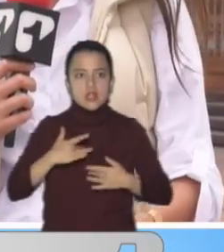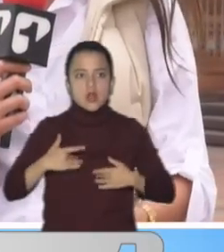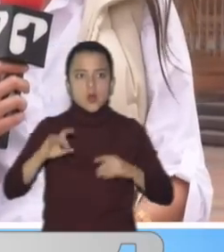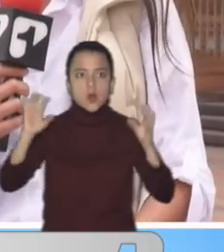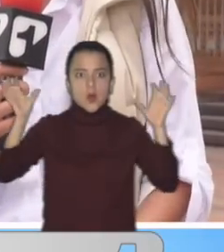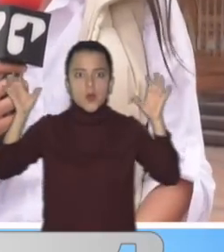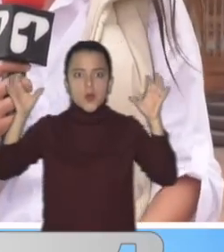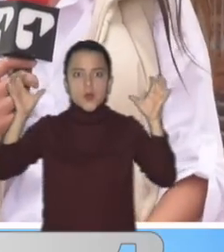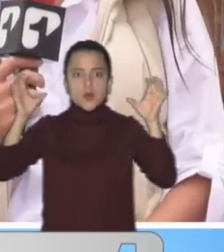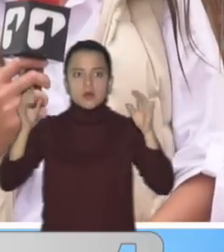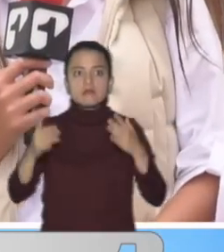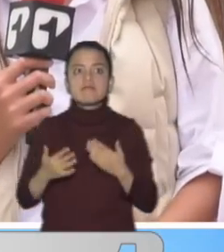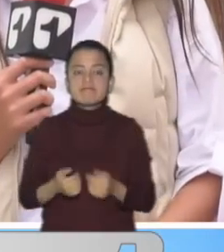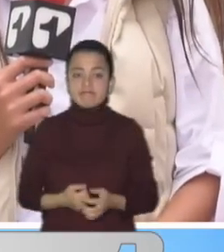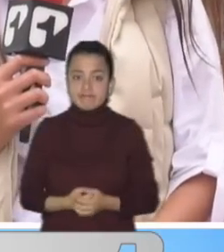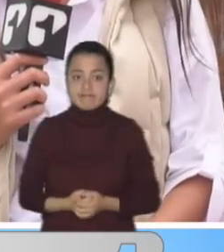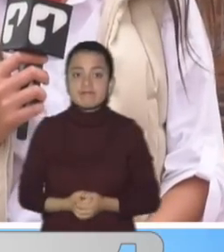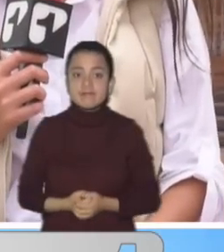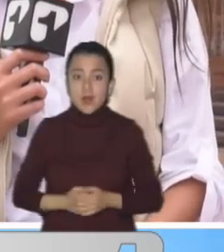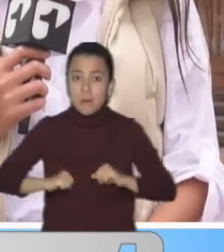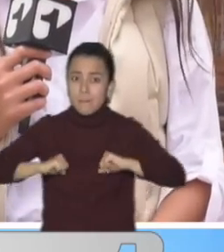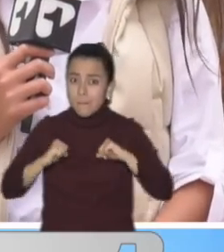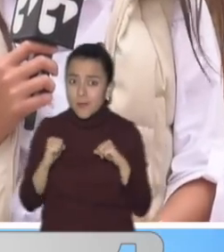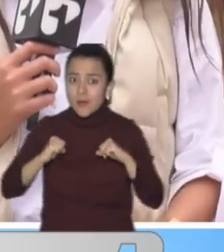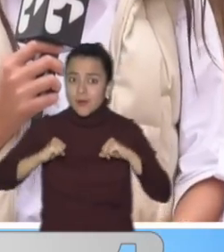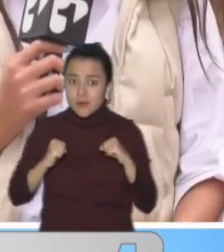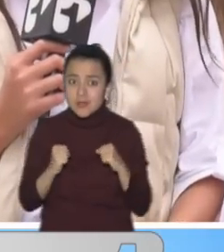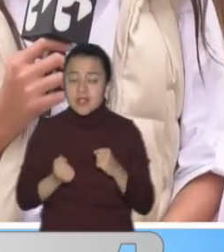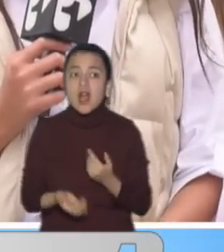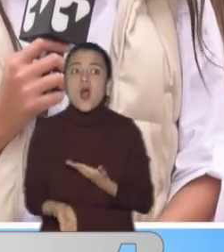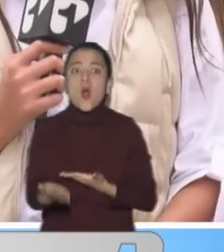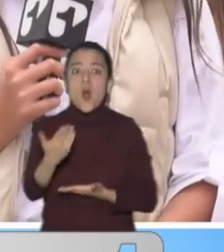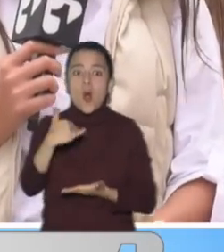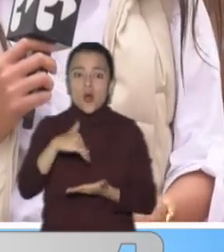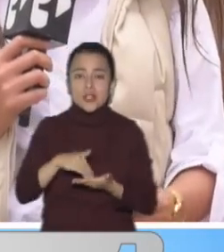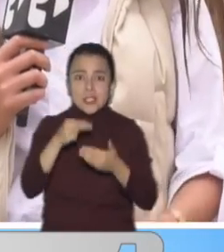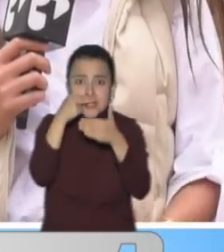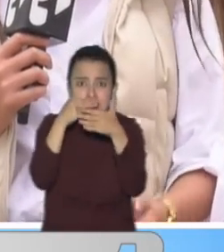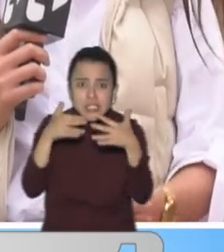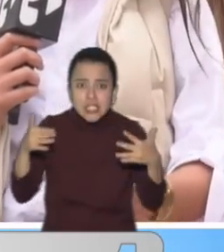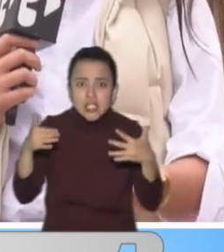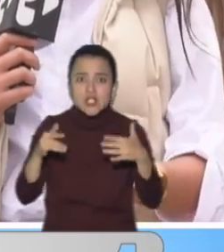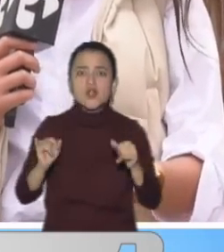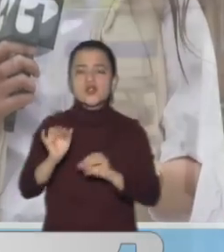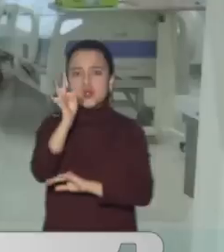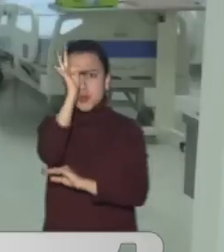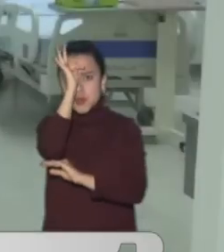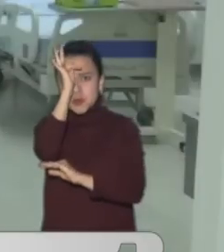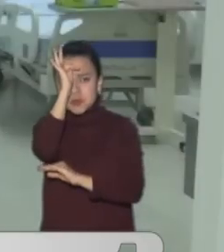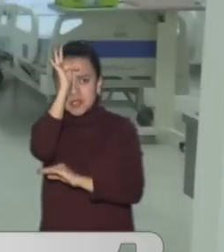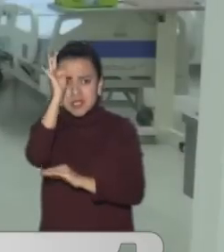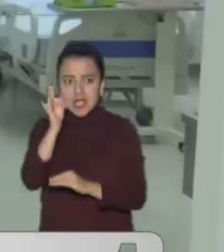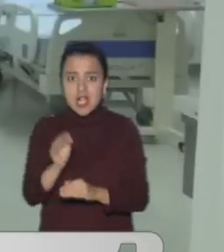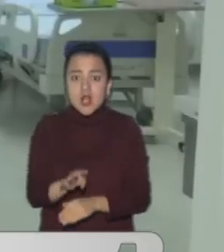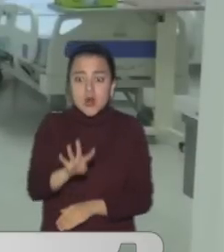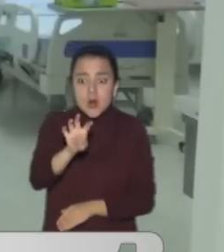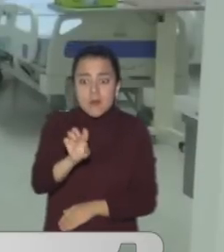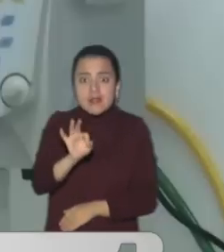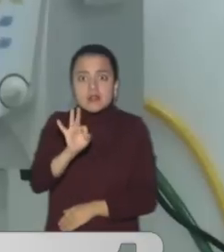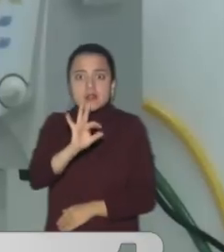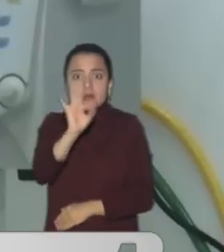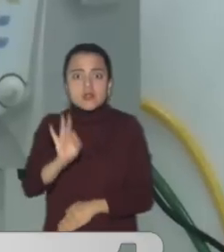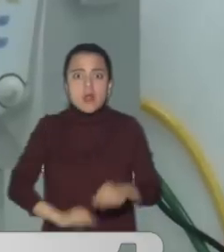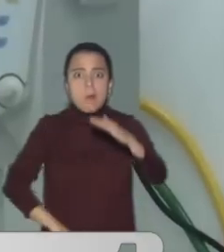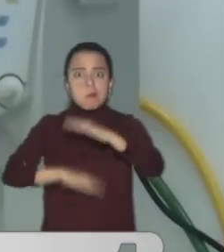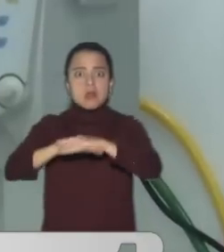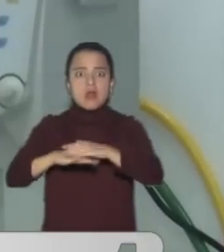Salud Pública. Aseguran que Bogotá está en alerta porque las UCIs pediátricas están en un 93% de ocupación y que esto